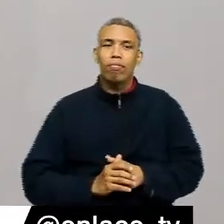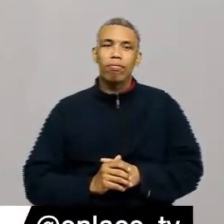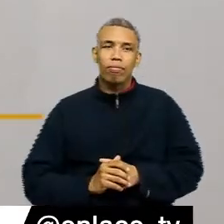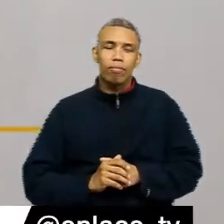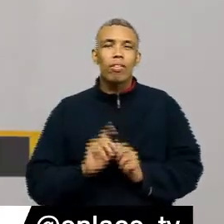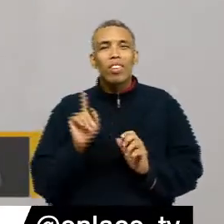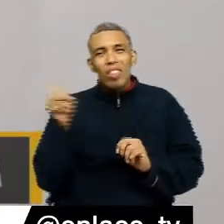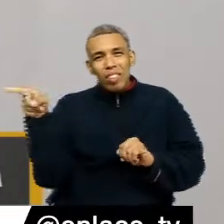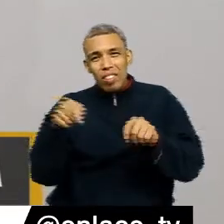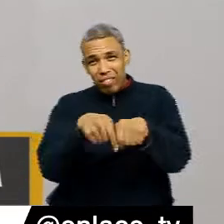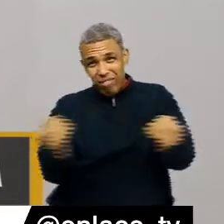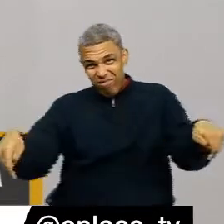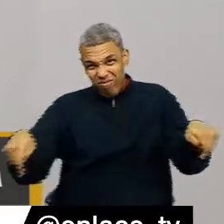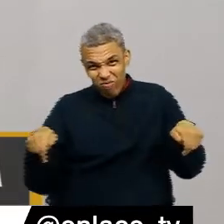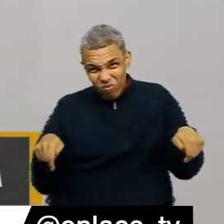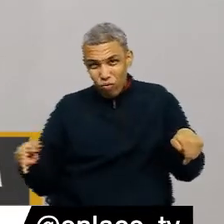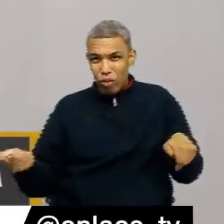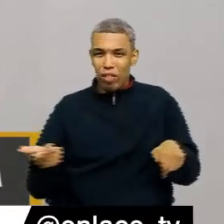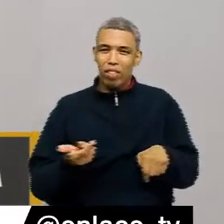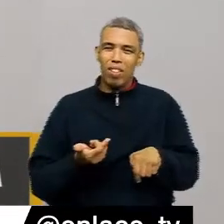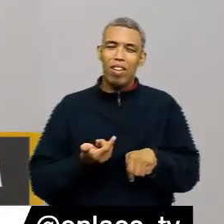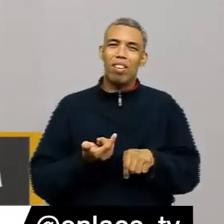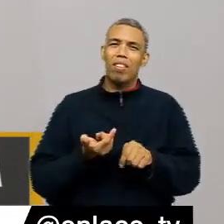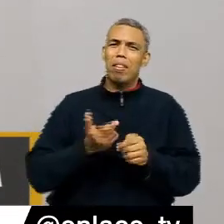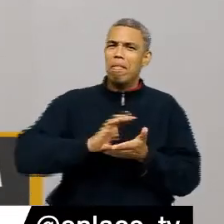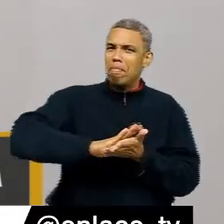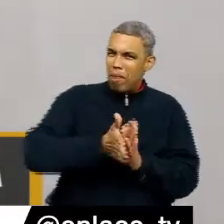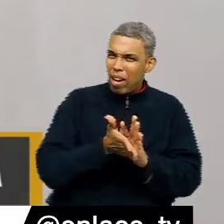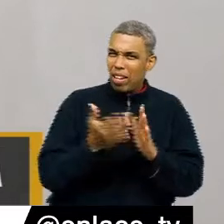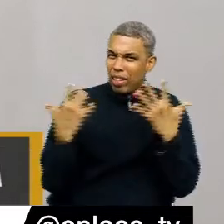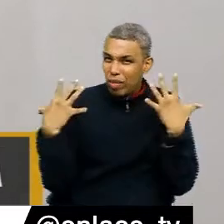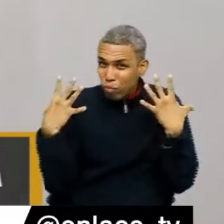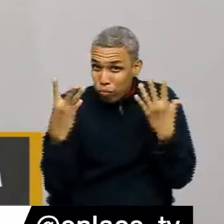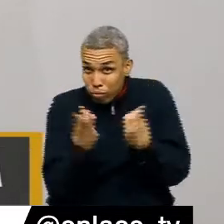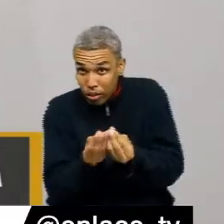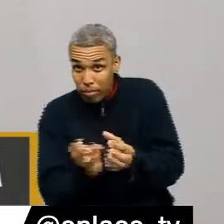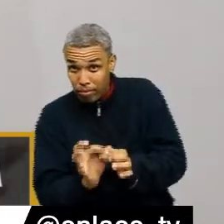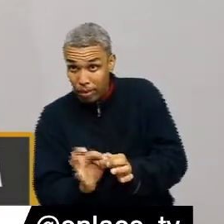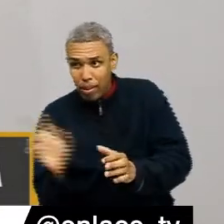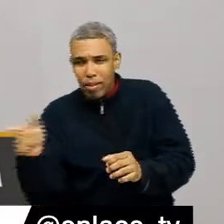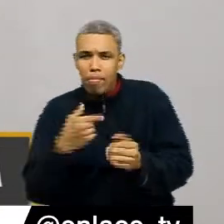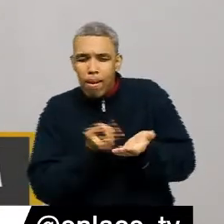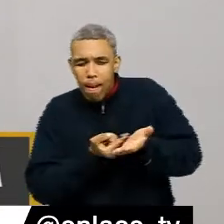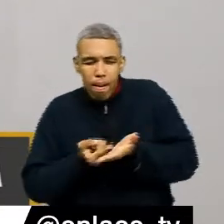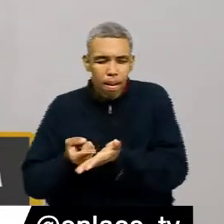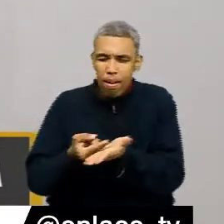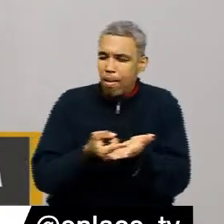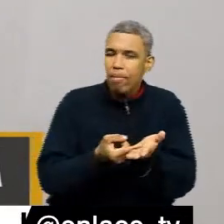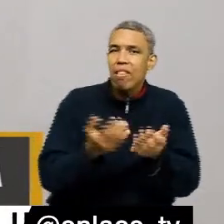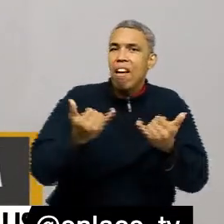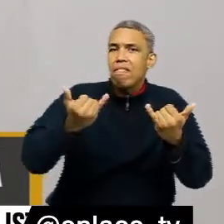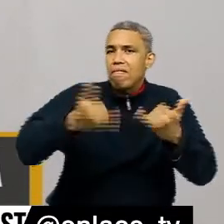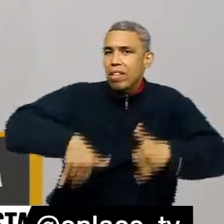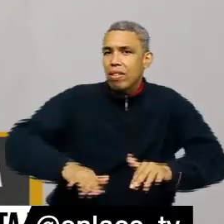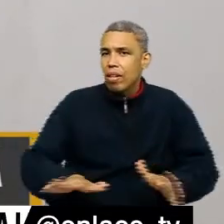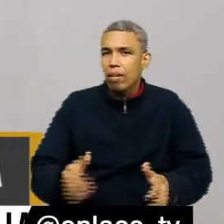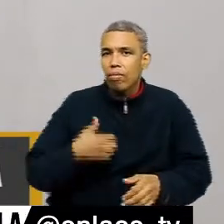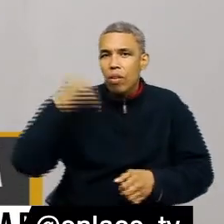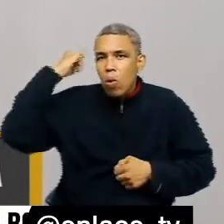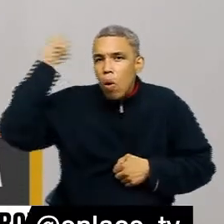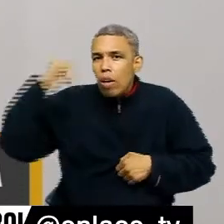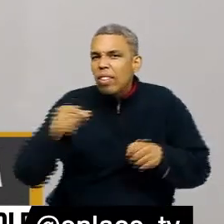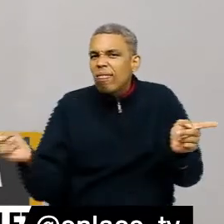y Convivencia acaba de culminar uno de los subcomités programados por esta entidad para la atención y asistencia de la población víctima del